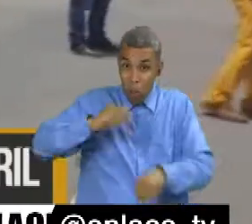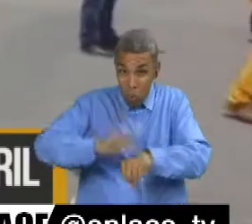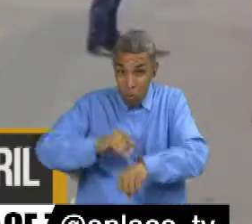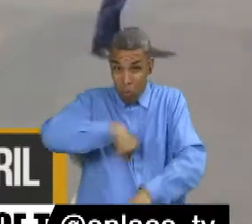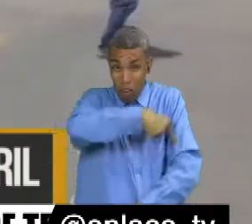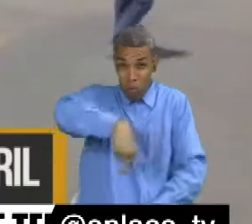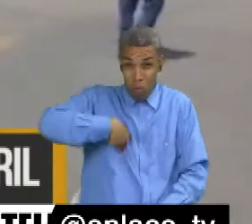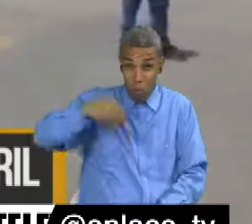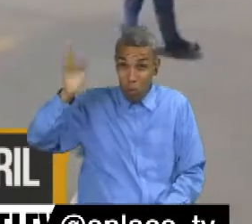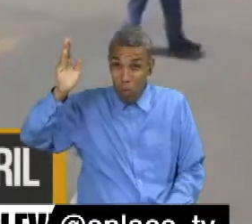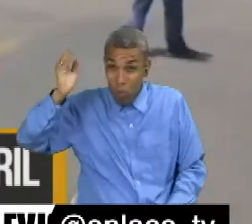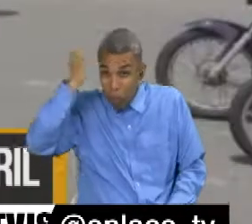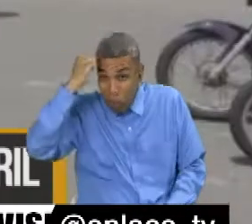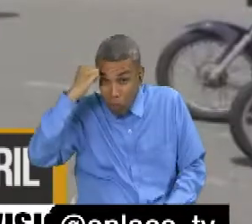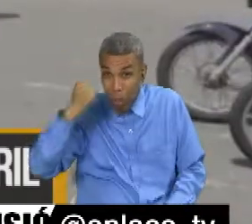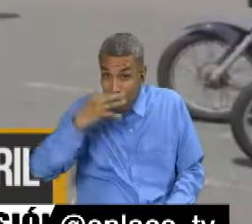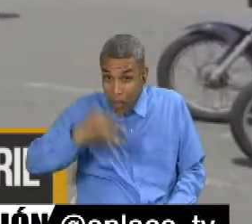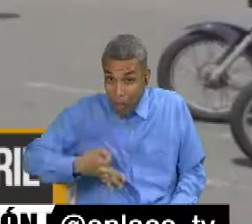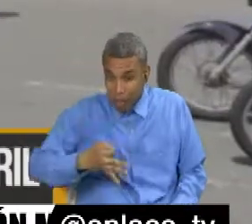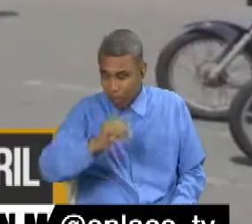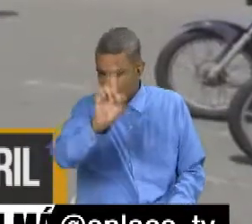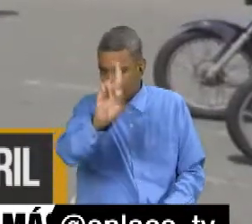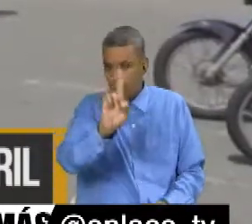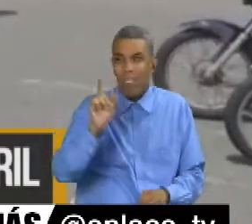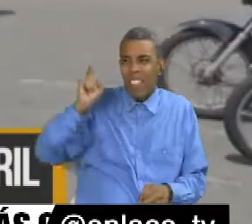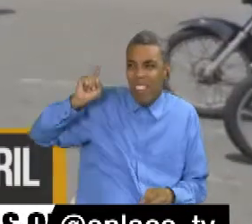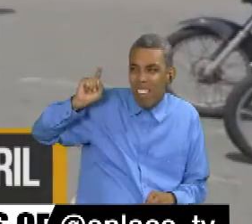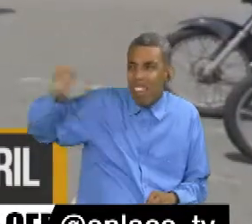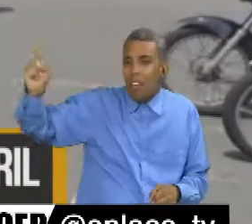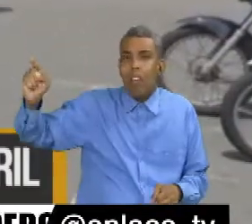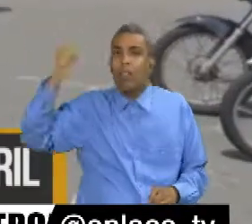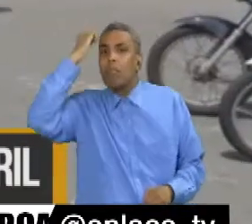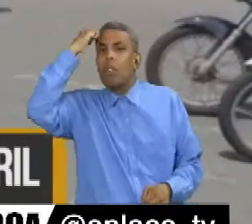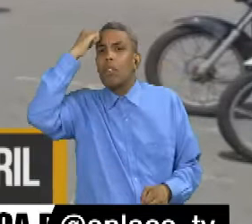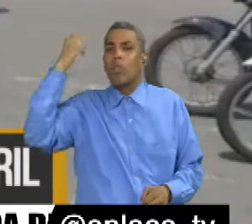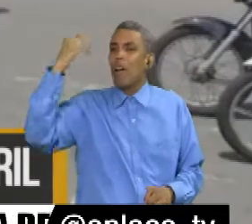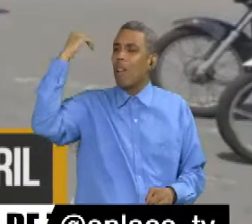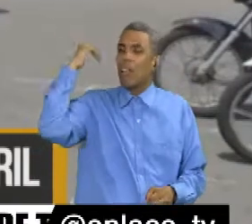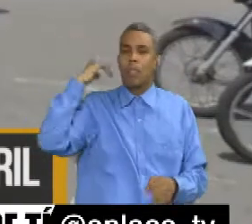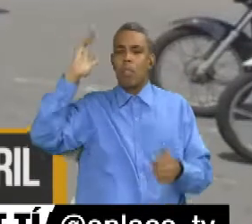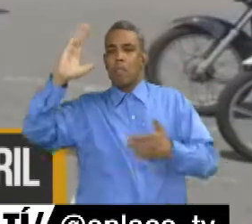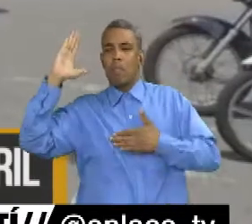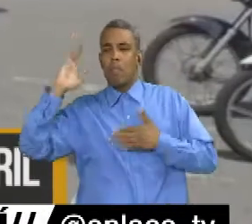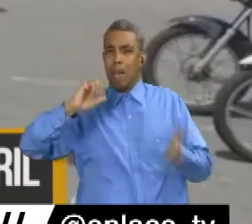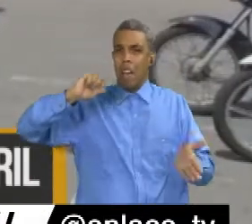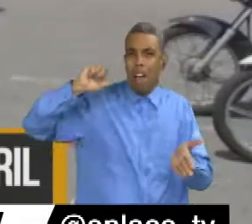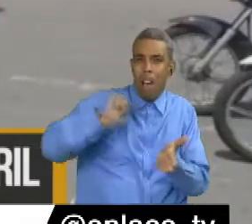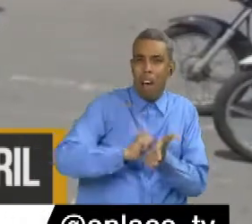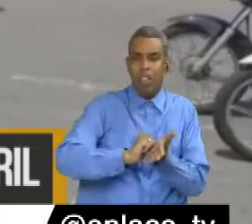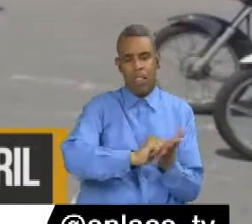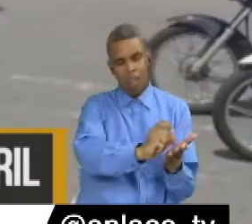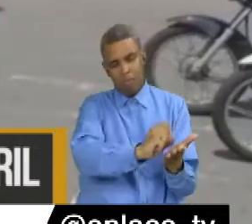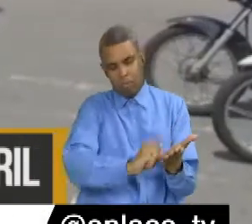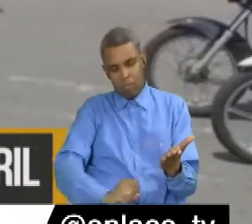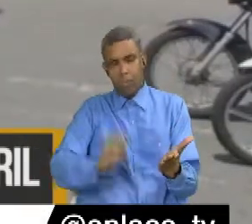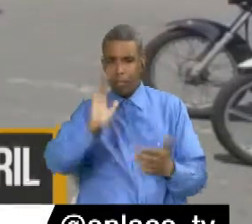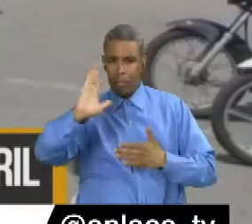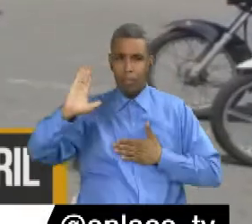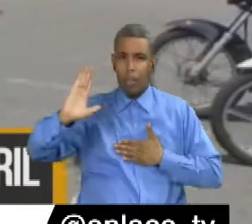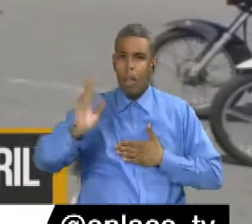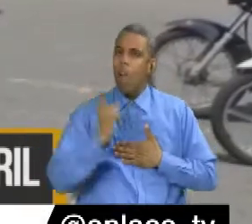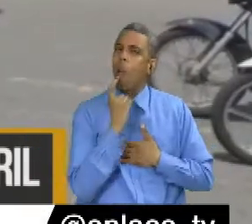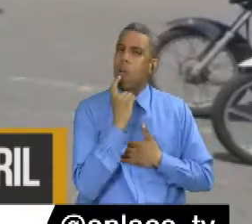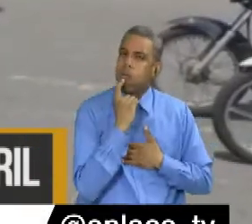responsables en este momento es el gobierno nacional por todas las promesas que han hecho y que no han cumplido. En este momento la voluntad